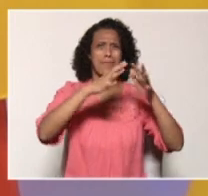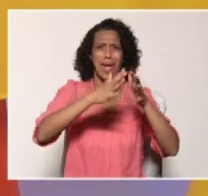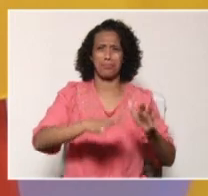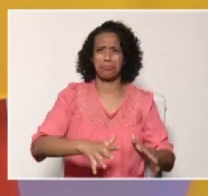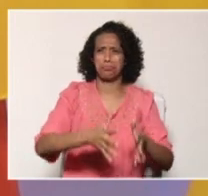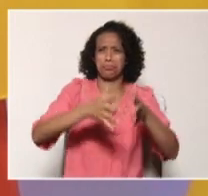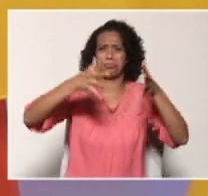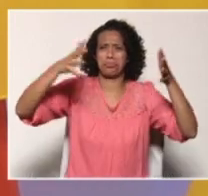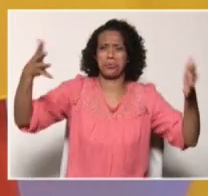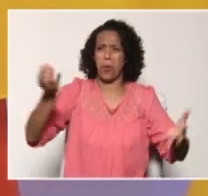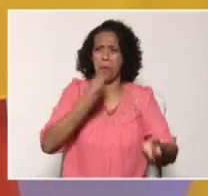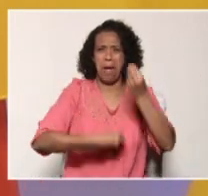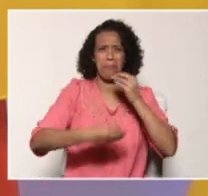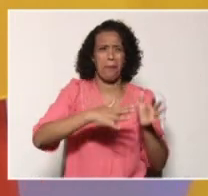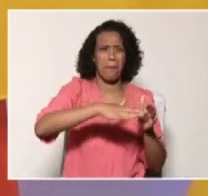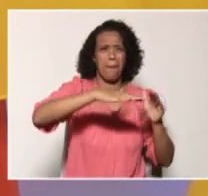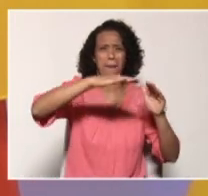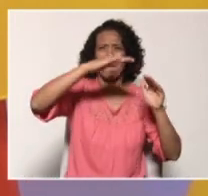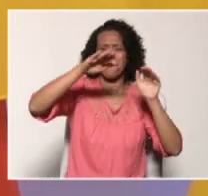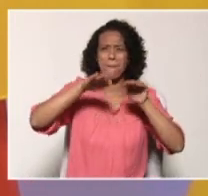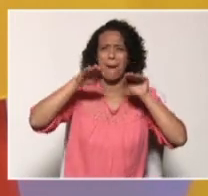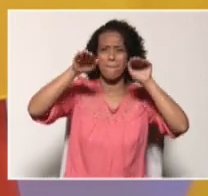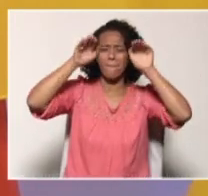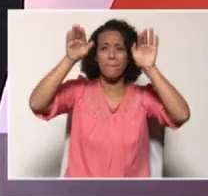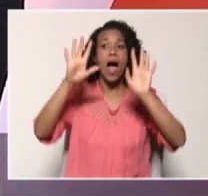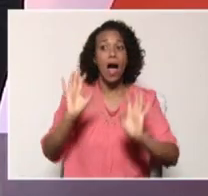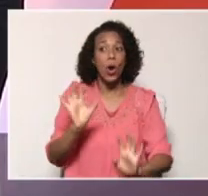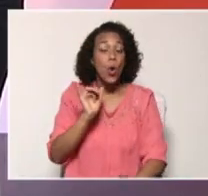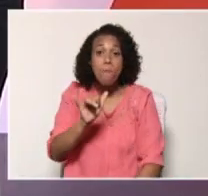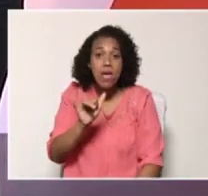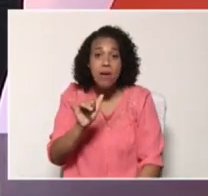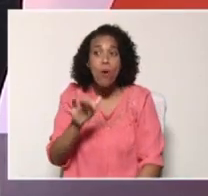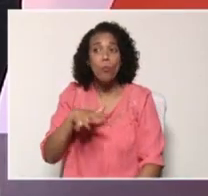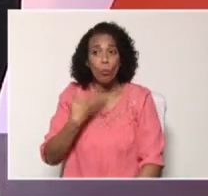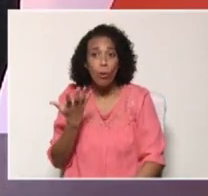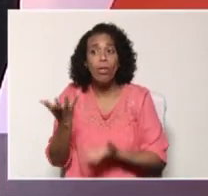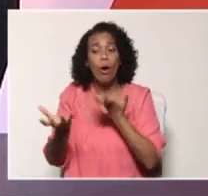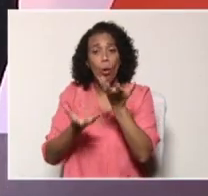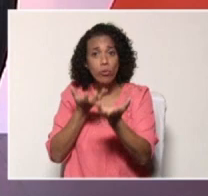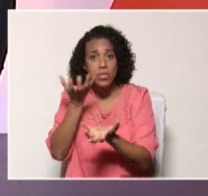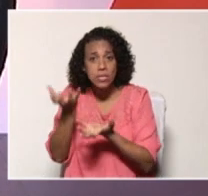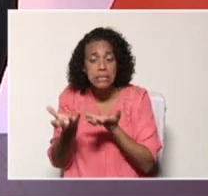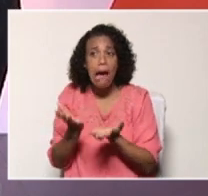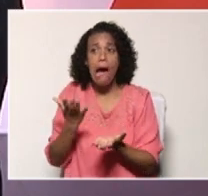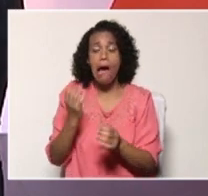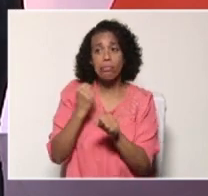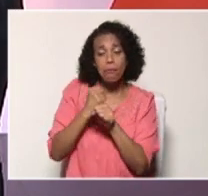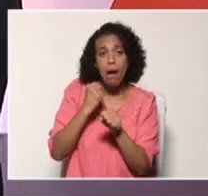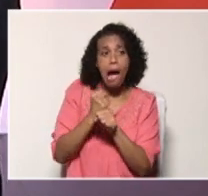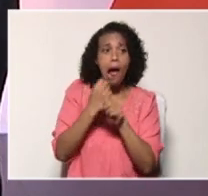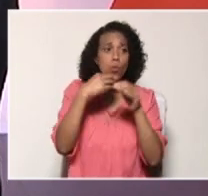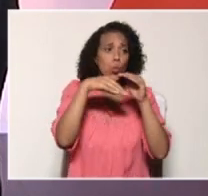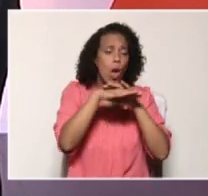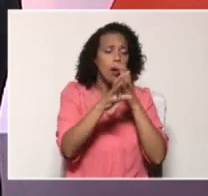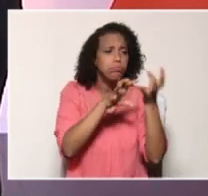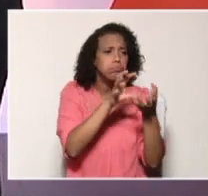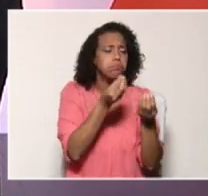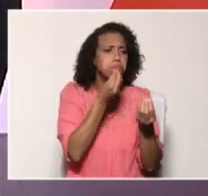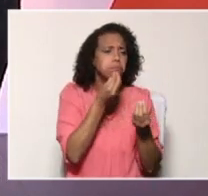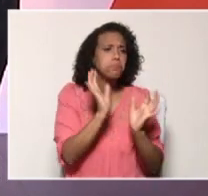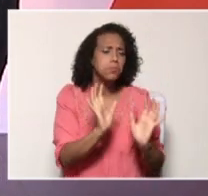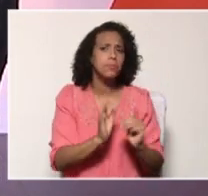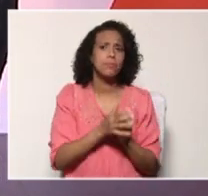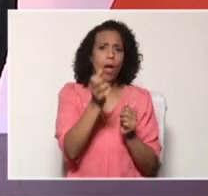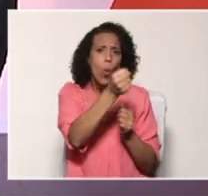Miriam, sino que con los alimentos que tenemos en nuestra casa podemos procesar y podemos trabajar en nuestra